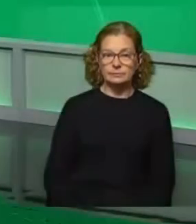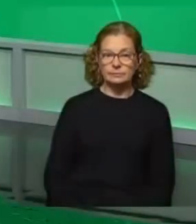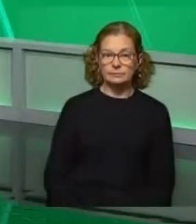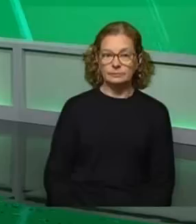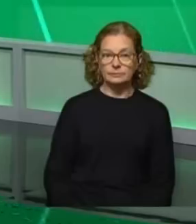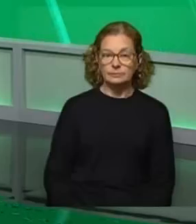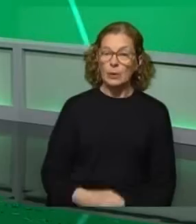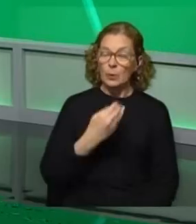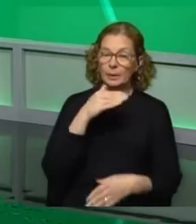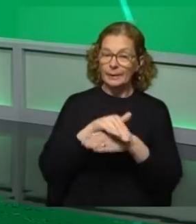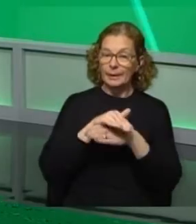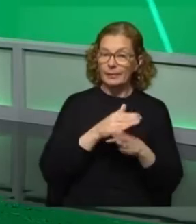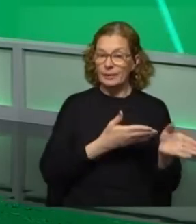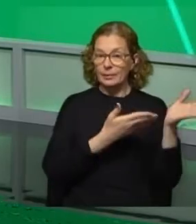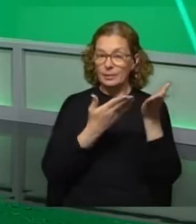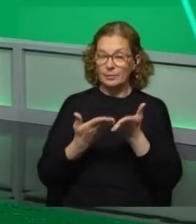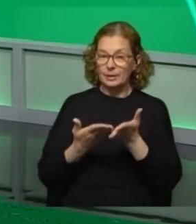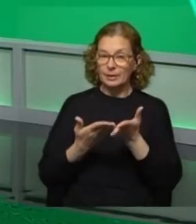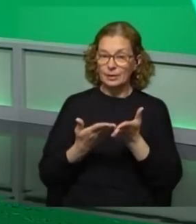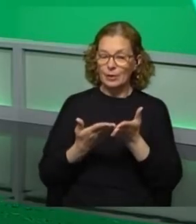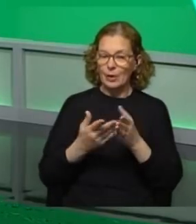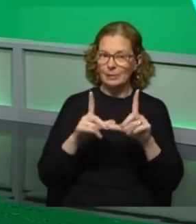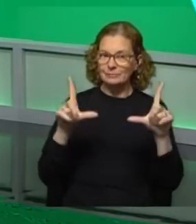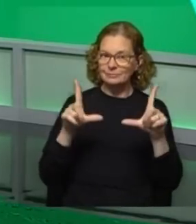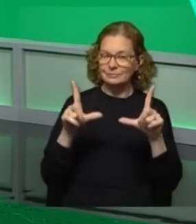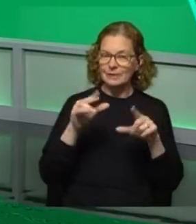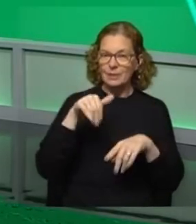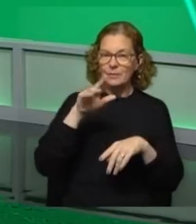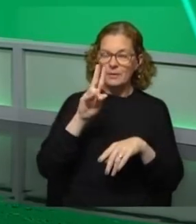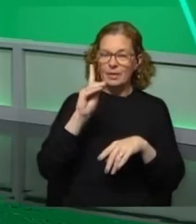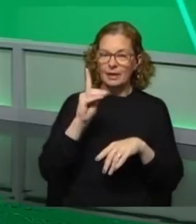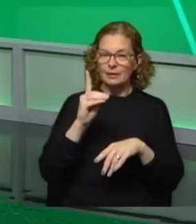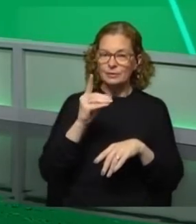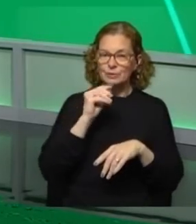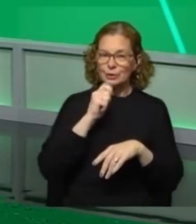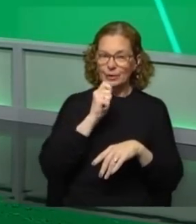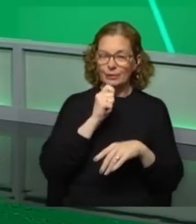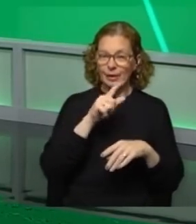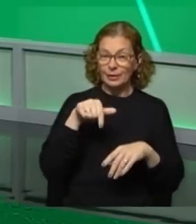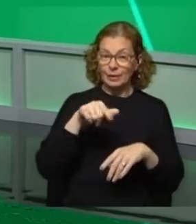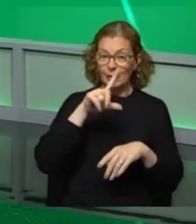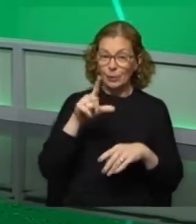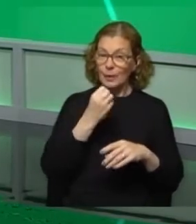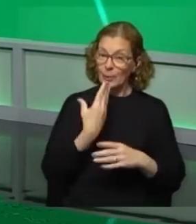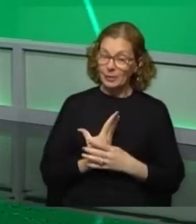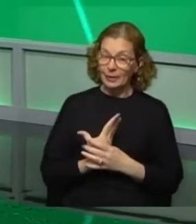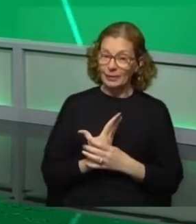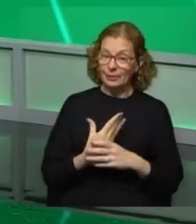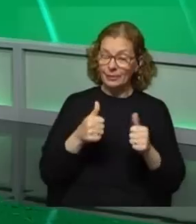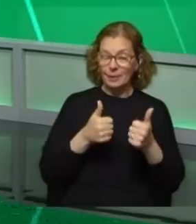Buenas tardes Bienvenidos a la edición central de mvd noticias Cómo estás Martín en este lunes qué tal Natalia